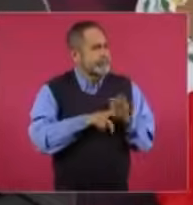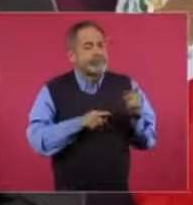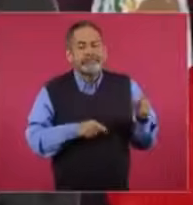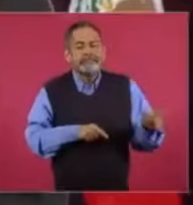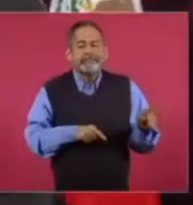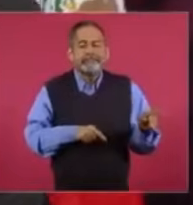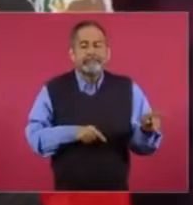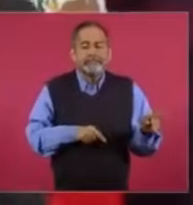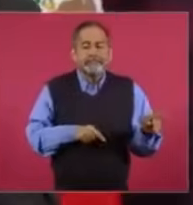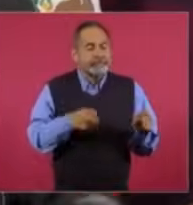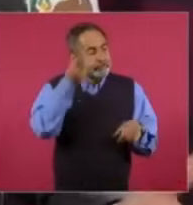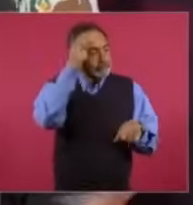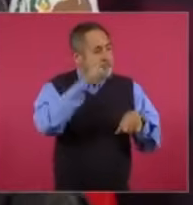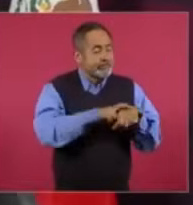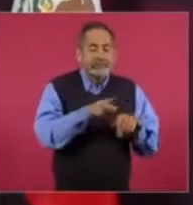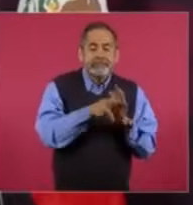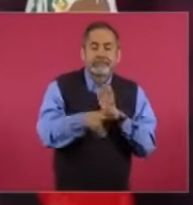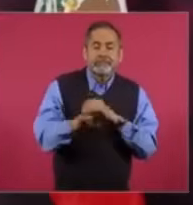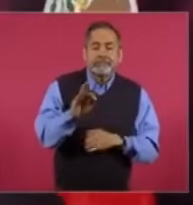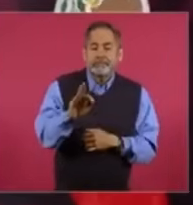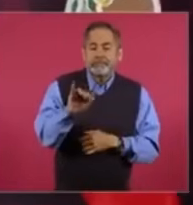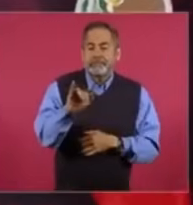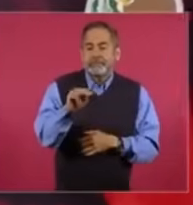al director del Financiero.